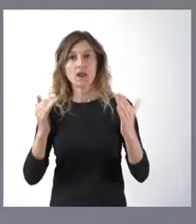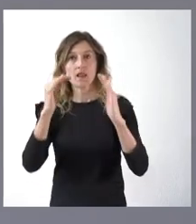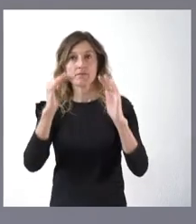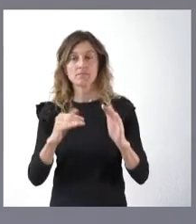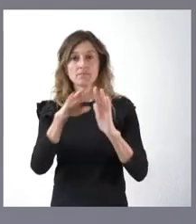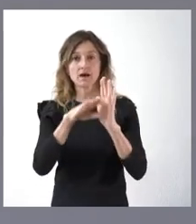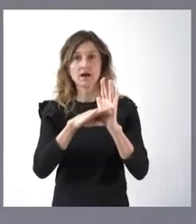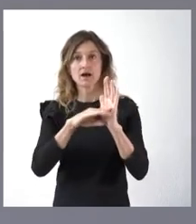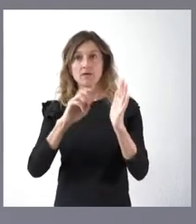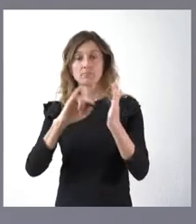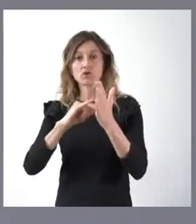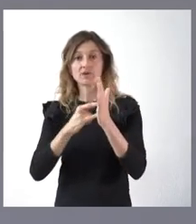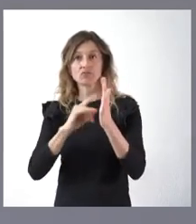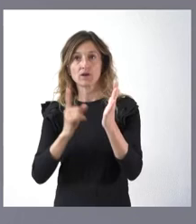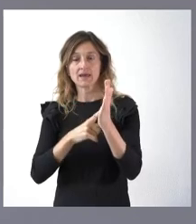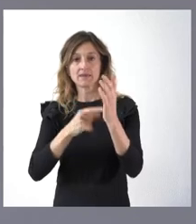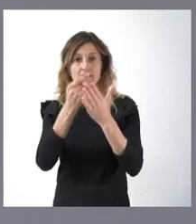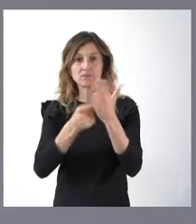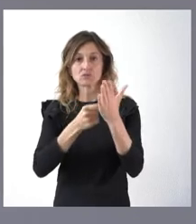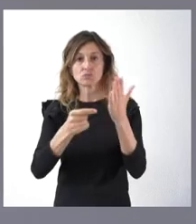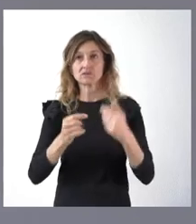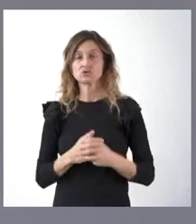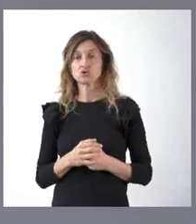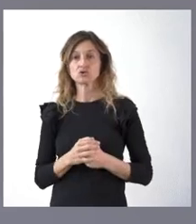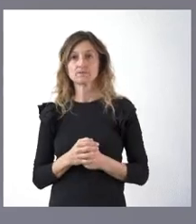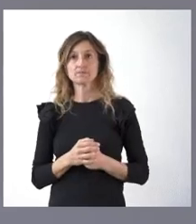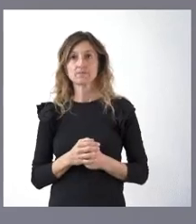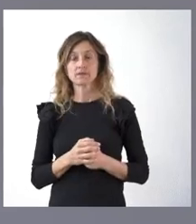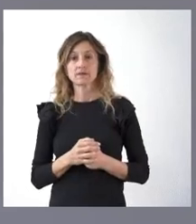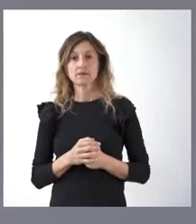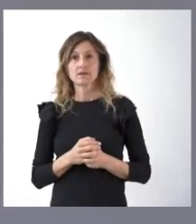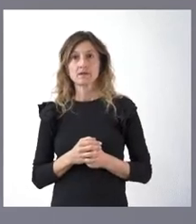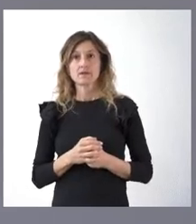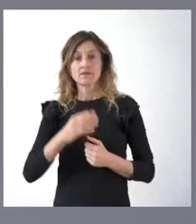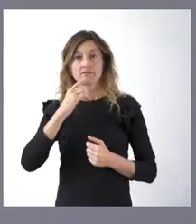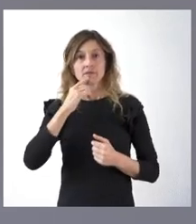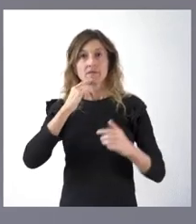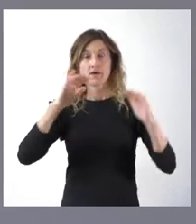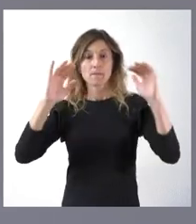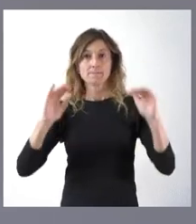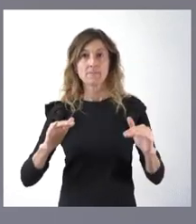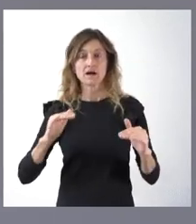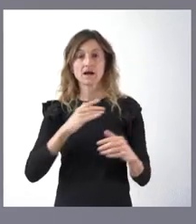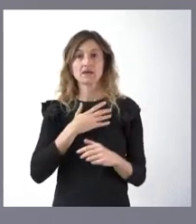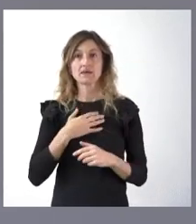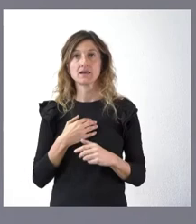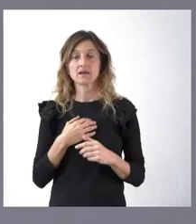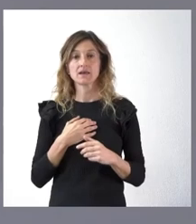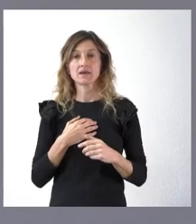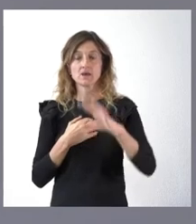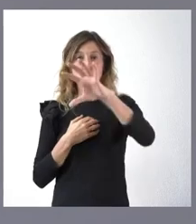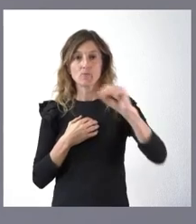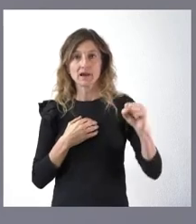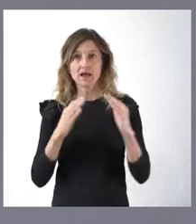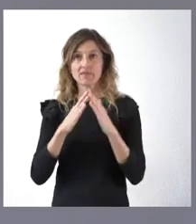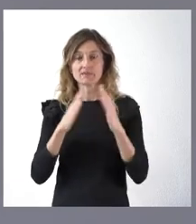proyecto de ley de presupuestos el proyecto de presupuestos se anunció que las bajadas fundamentales irían sobre todo a favorecer la adquisición de la vivienda en